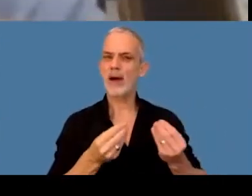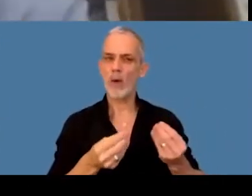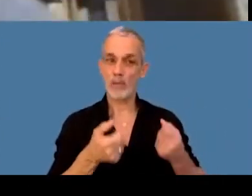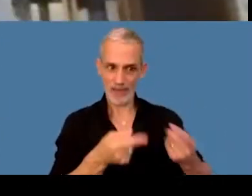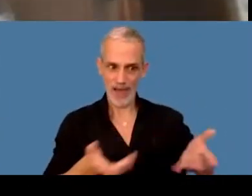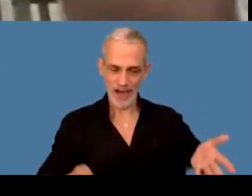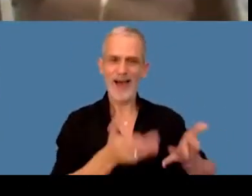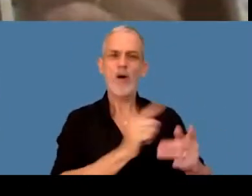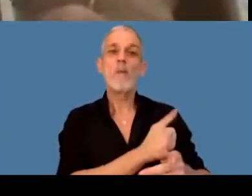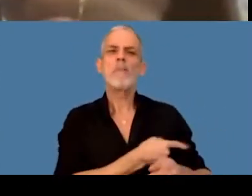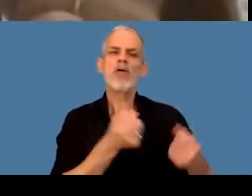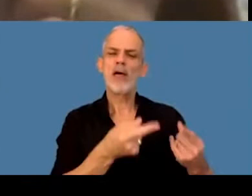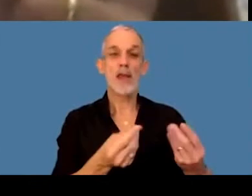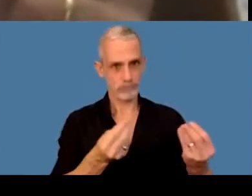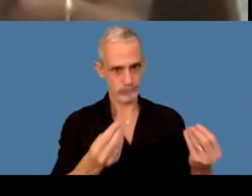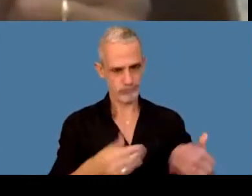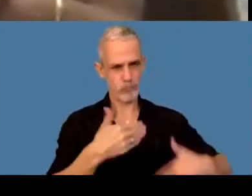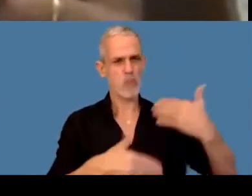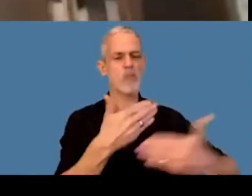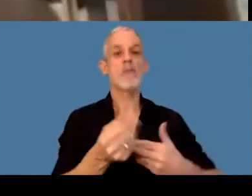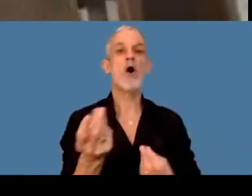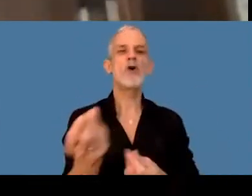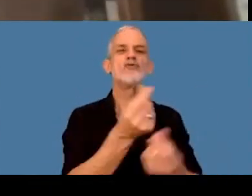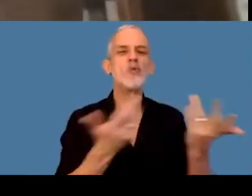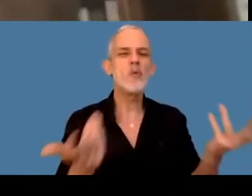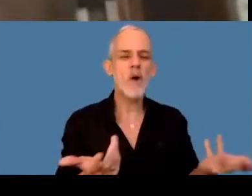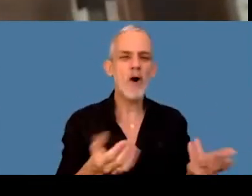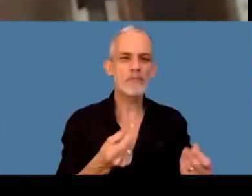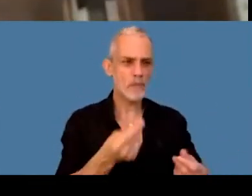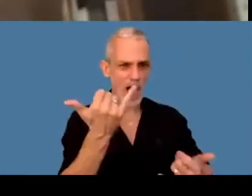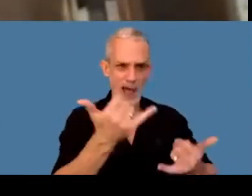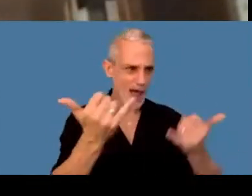es esta, porque la capacidad de consumo permite